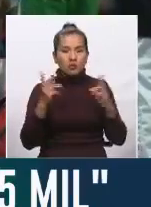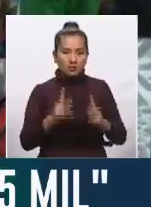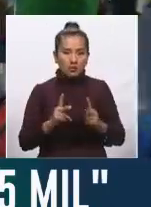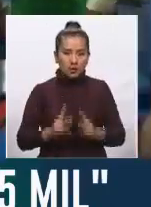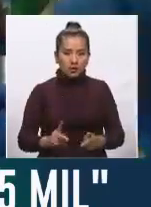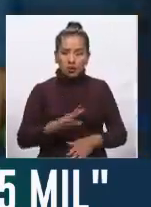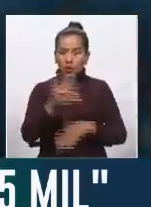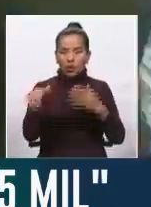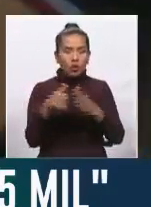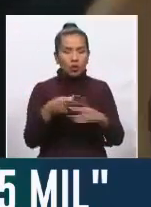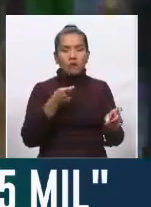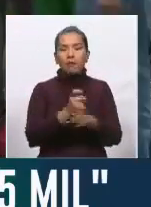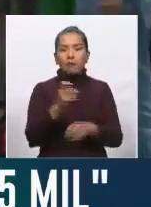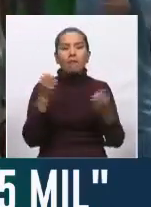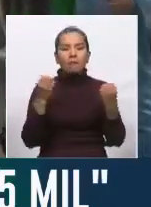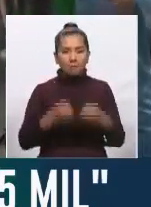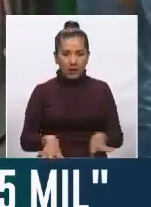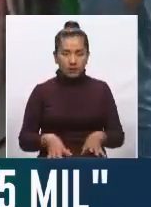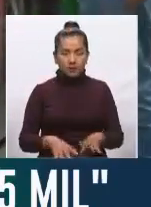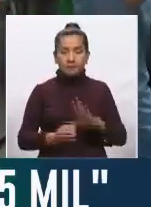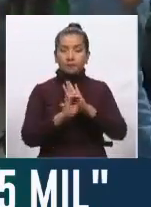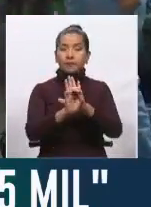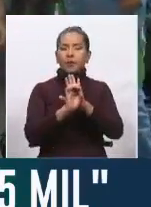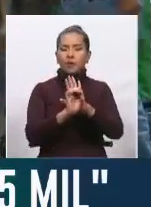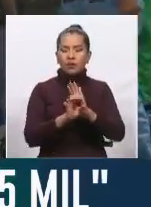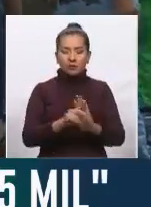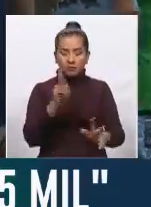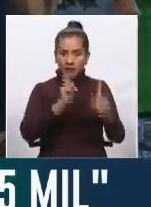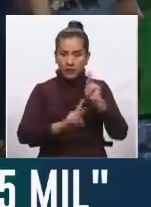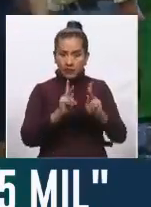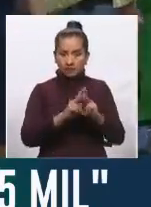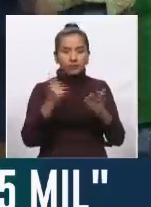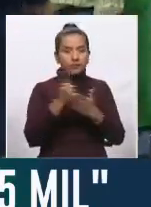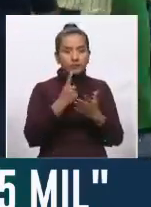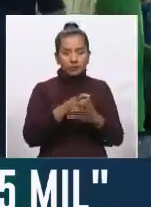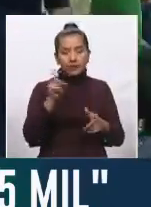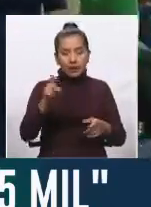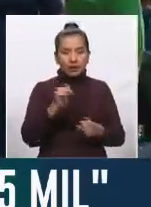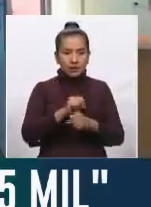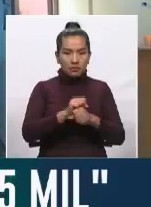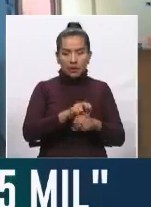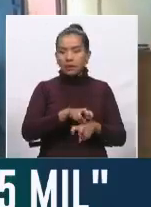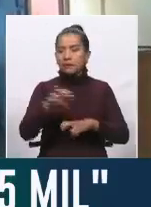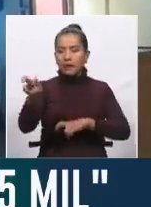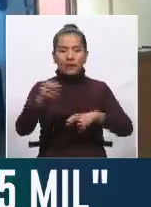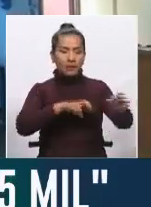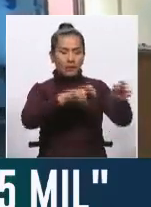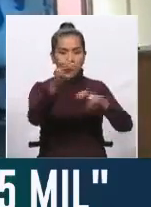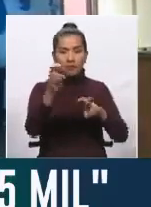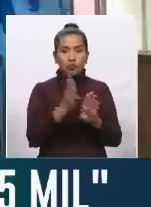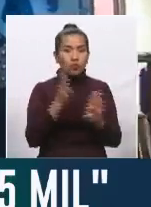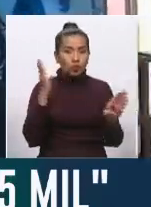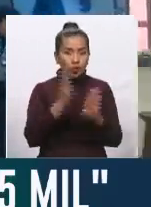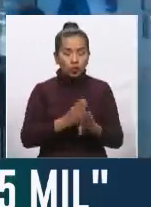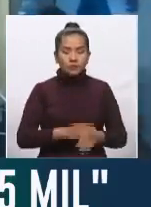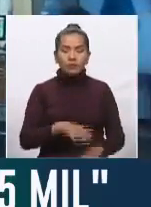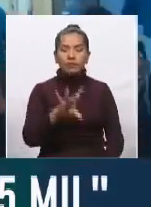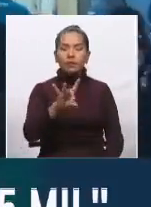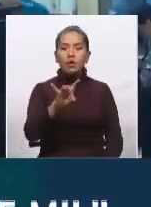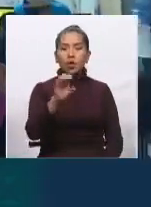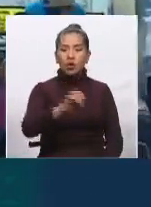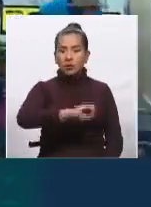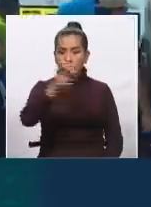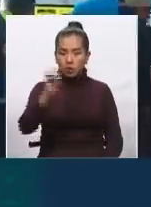perjudican. La gente que va de un lado a otro en bus, el